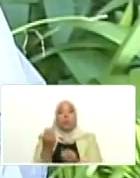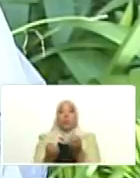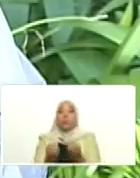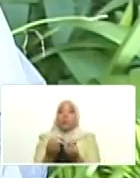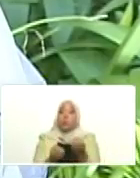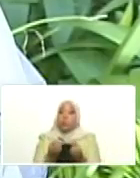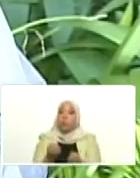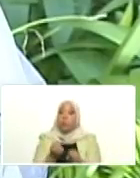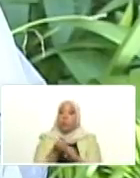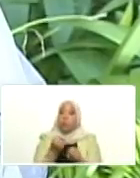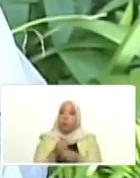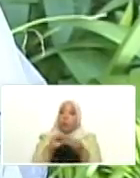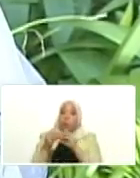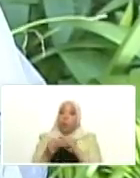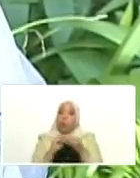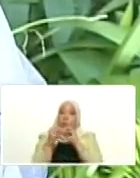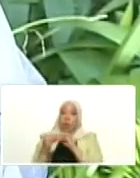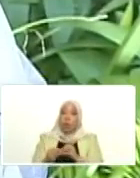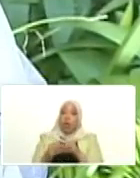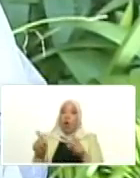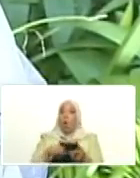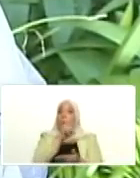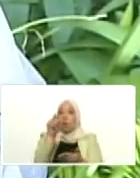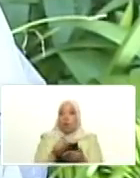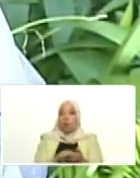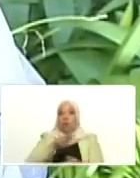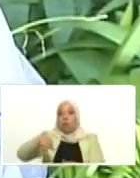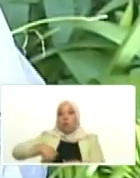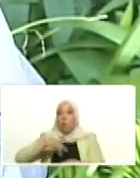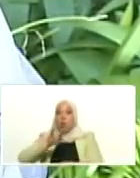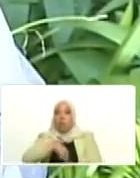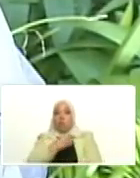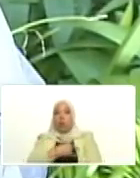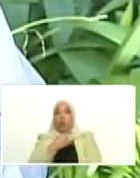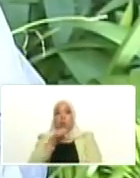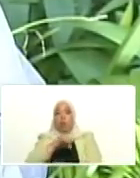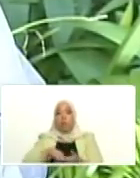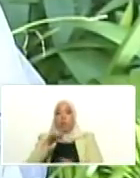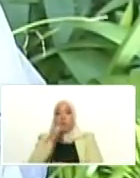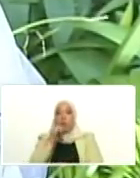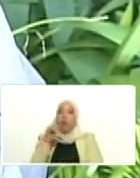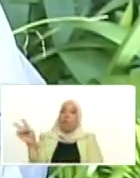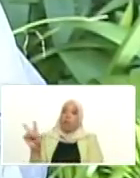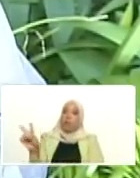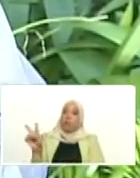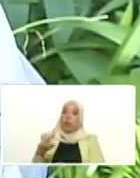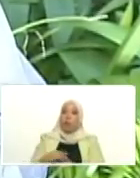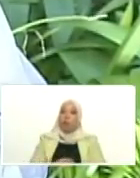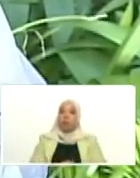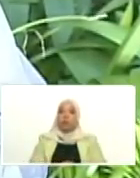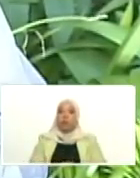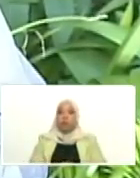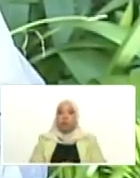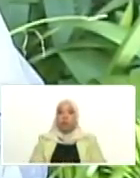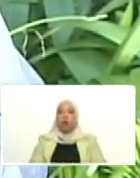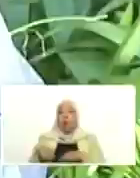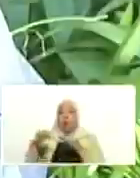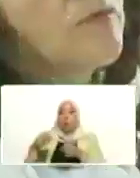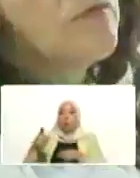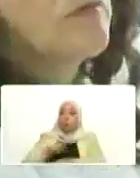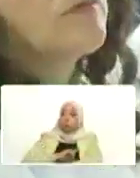rehabilitación y recuperación completa de la Universidad Central de Venezuela. ¡Cúmplase,